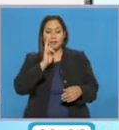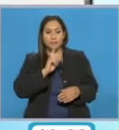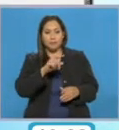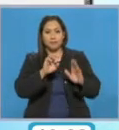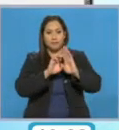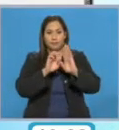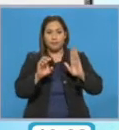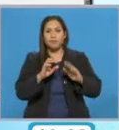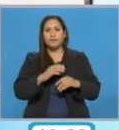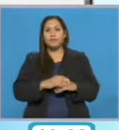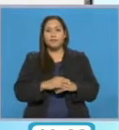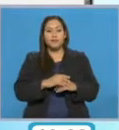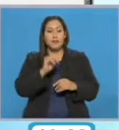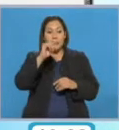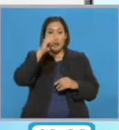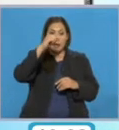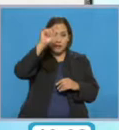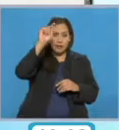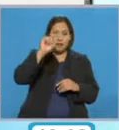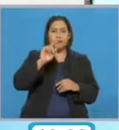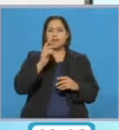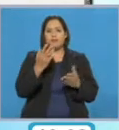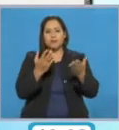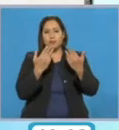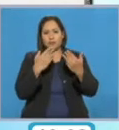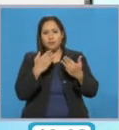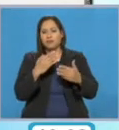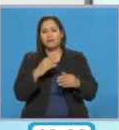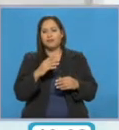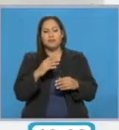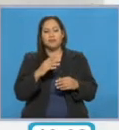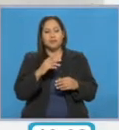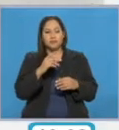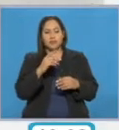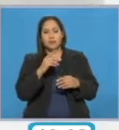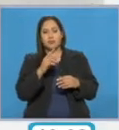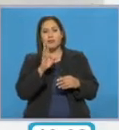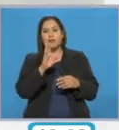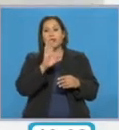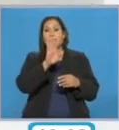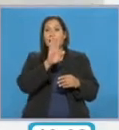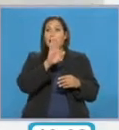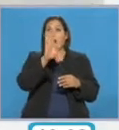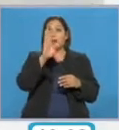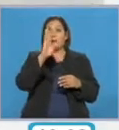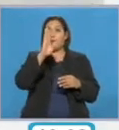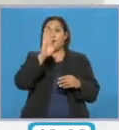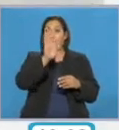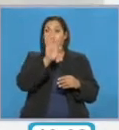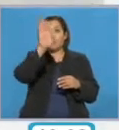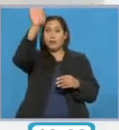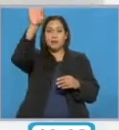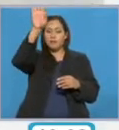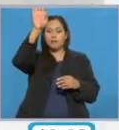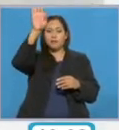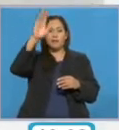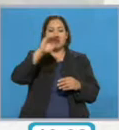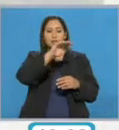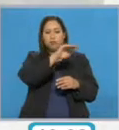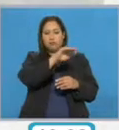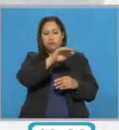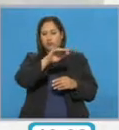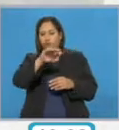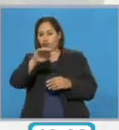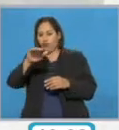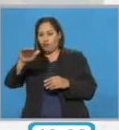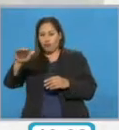hay un acento, no hay ninguna parte que esté manejada hacia la zona de arriba, casi todo se hace en la zona media, y